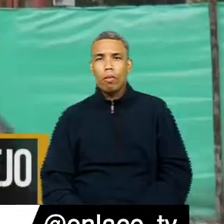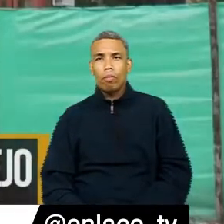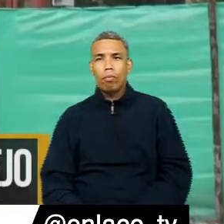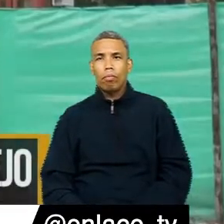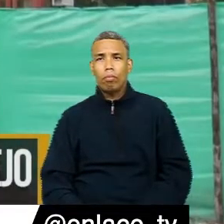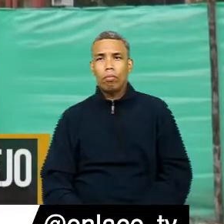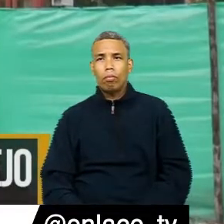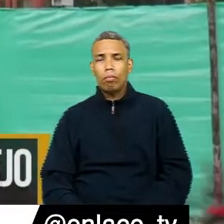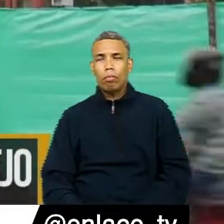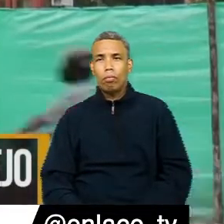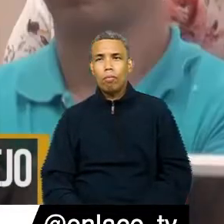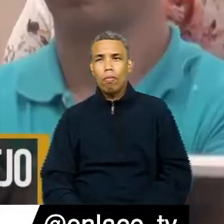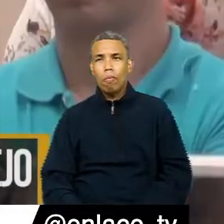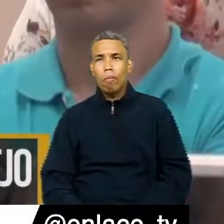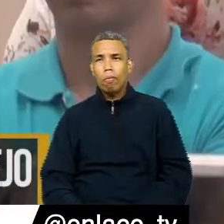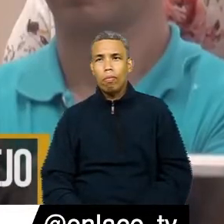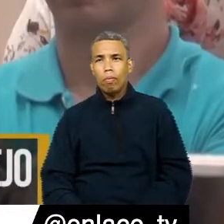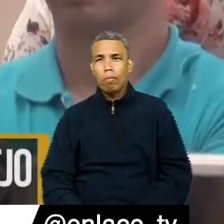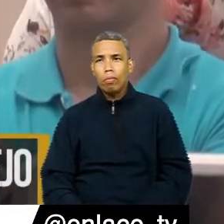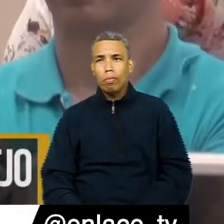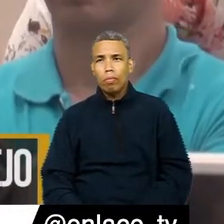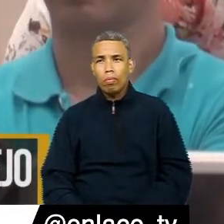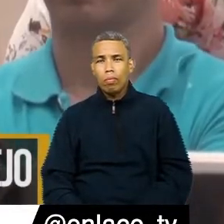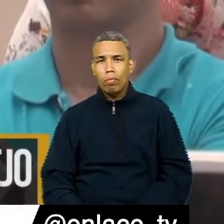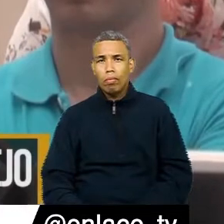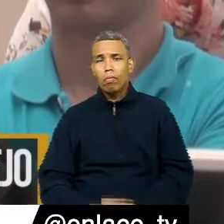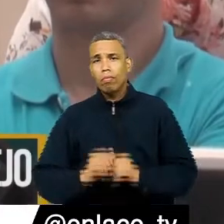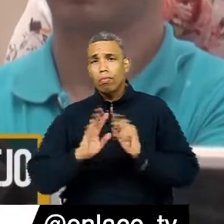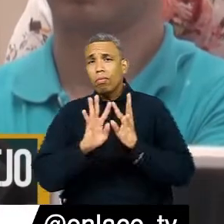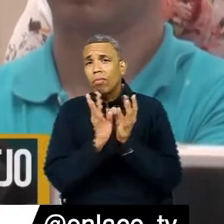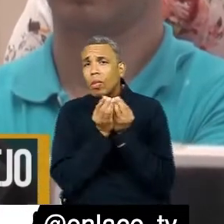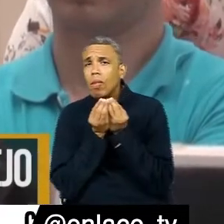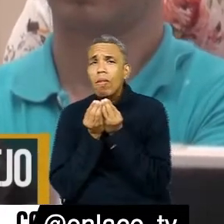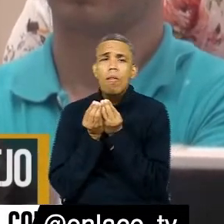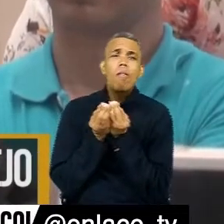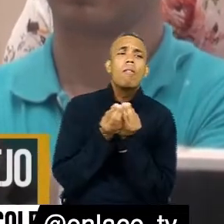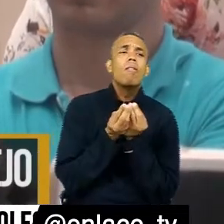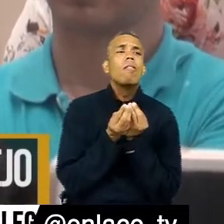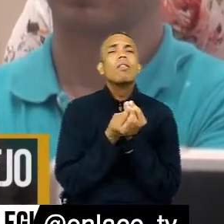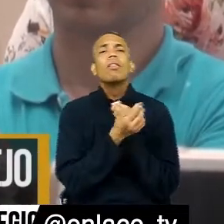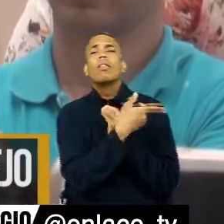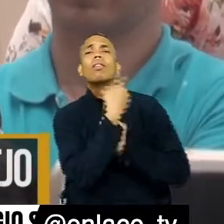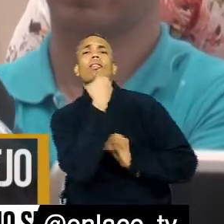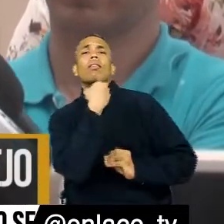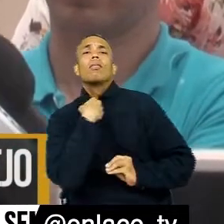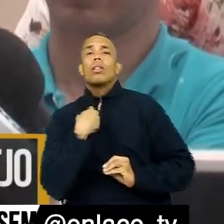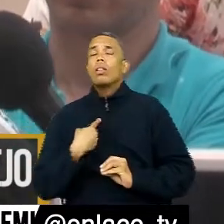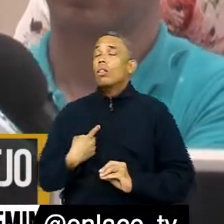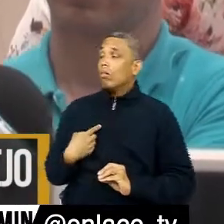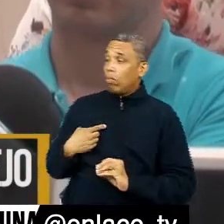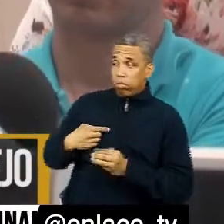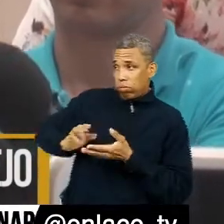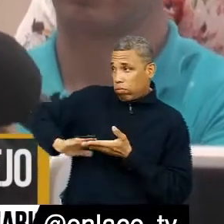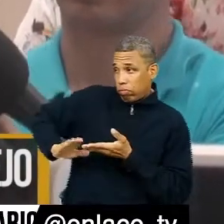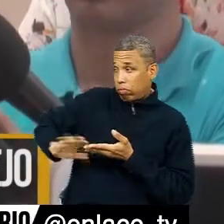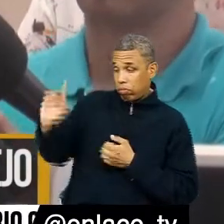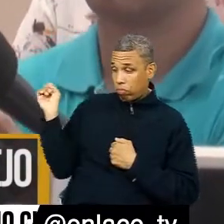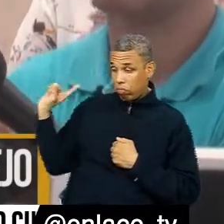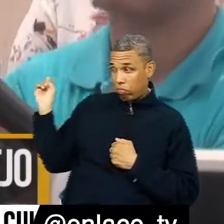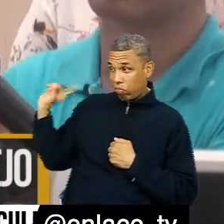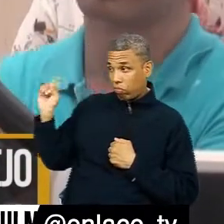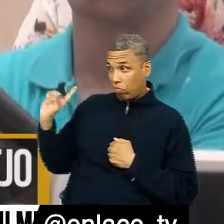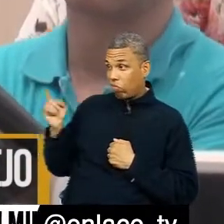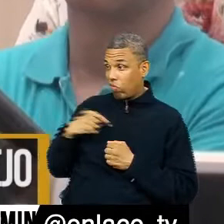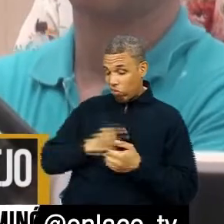El consejo lo que mandó y la razón en eso es que no va a aprobar ese acuerdo. Si ellos